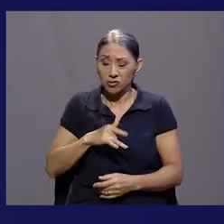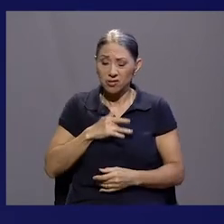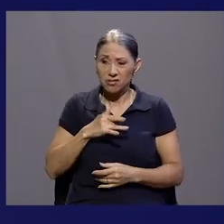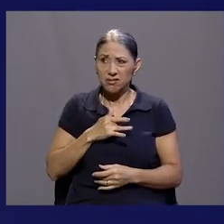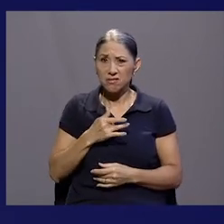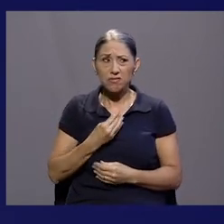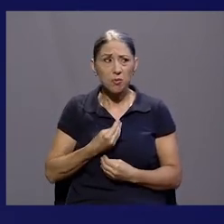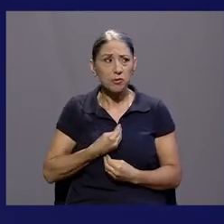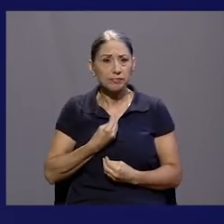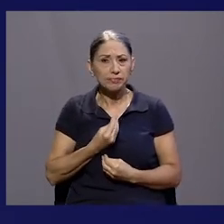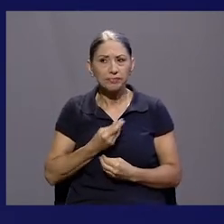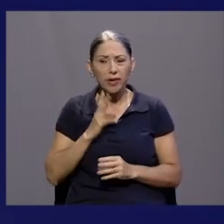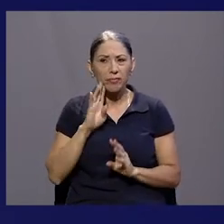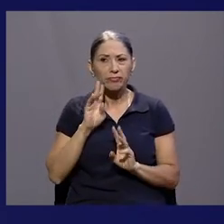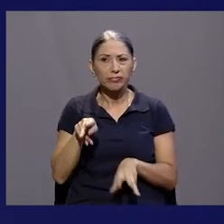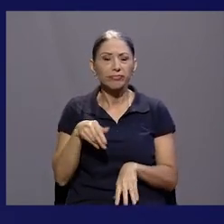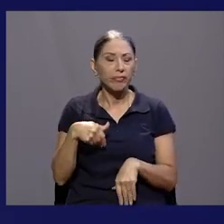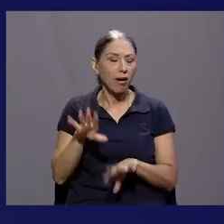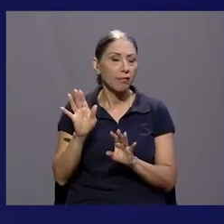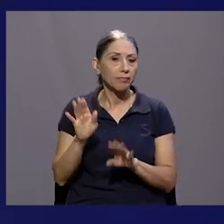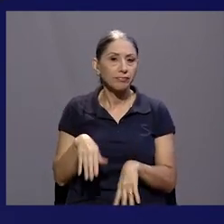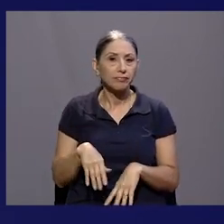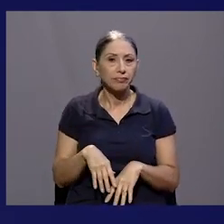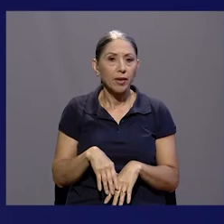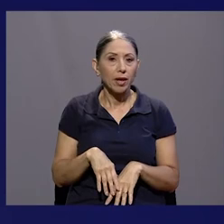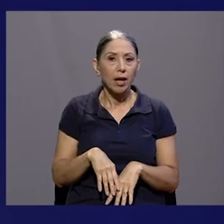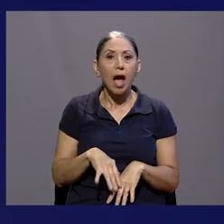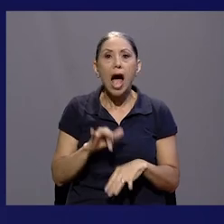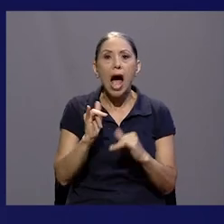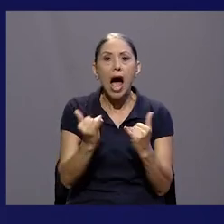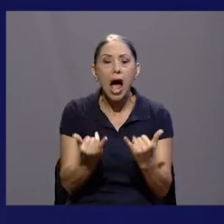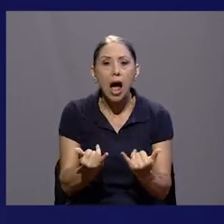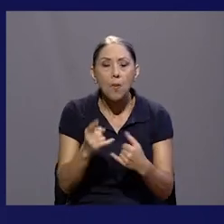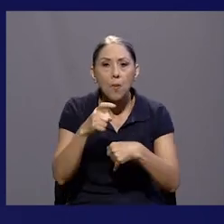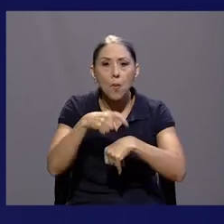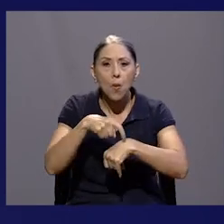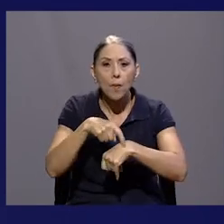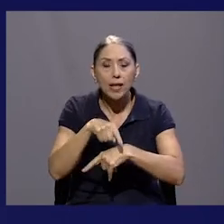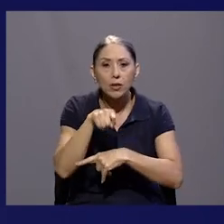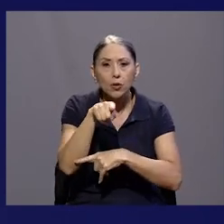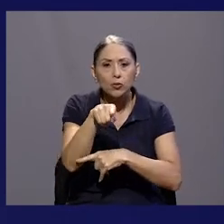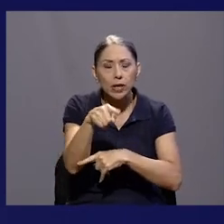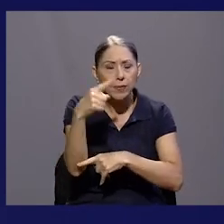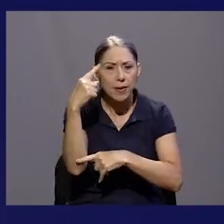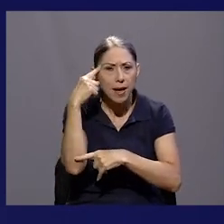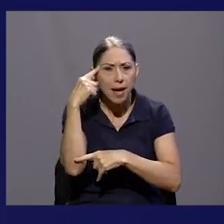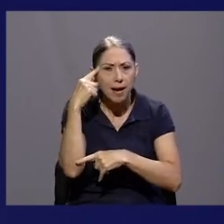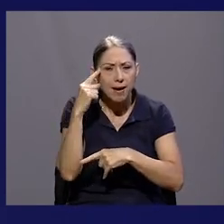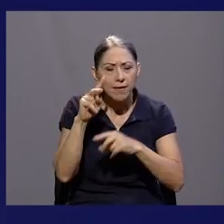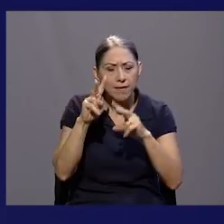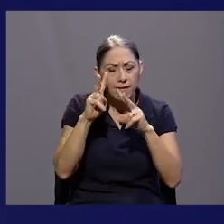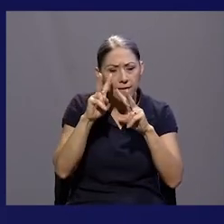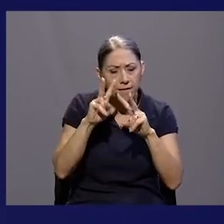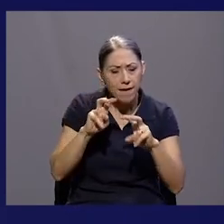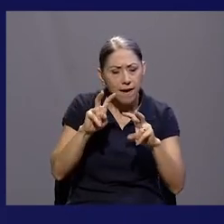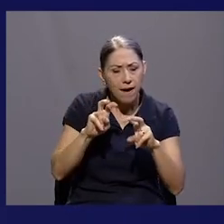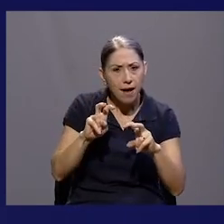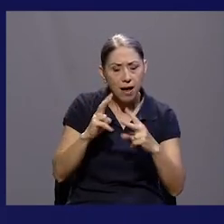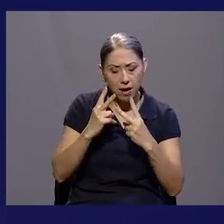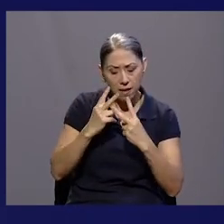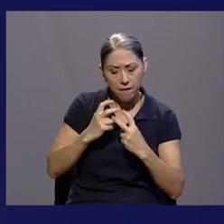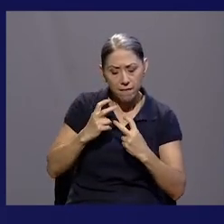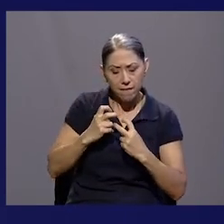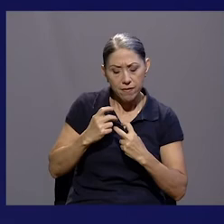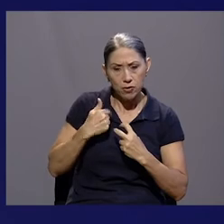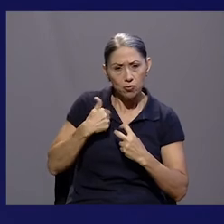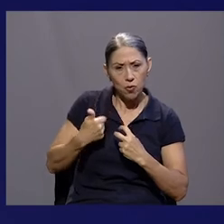también para revisar qué cosas como decías anteriormente hacía antes y qué cosas puedo hacer aún dentro